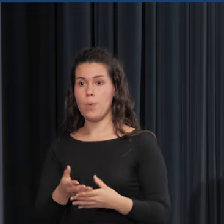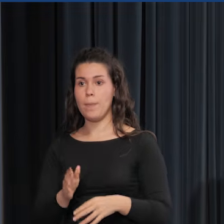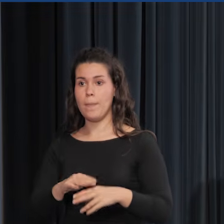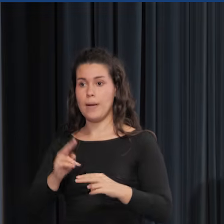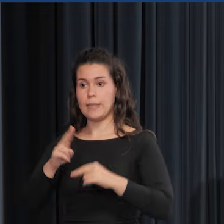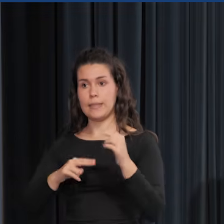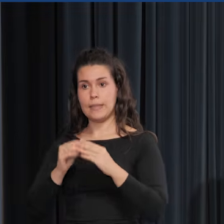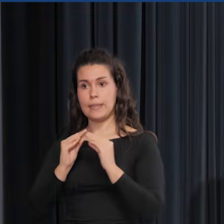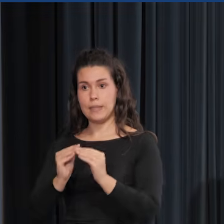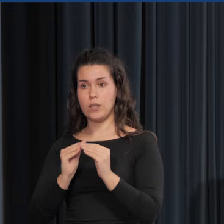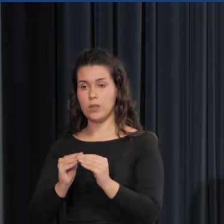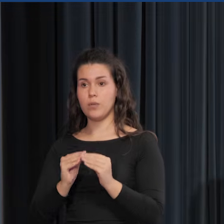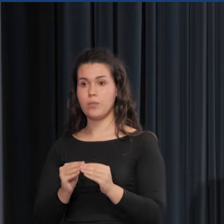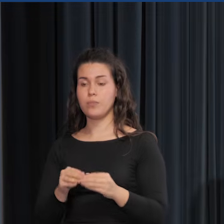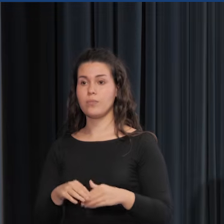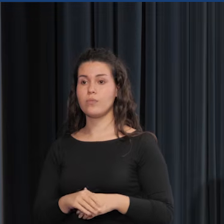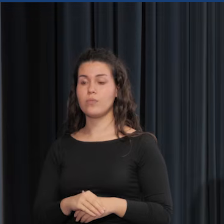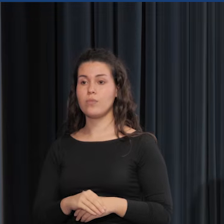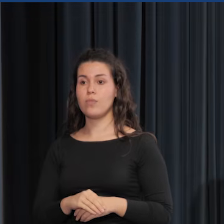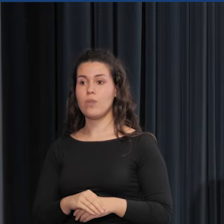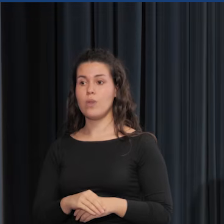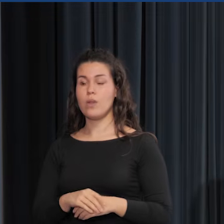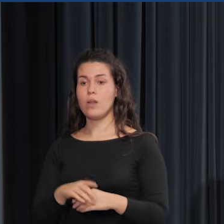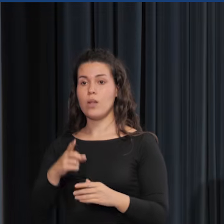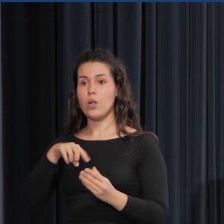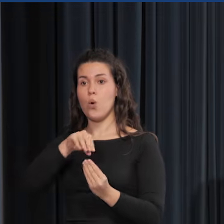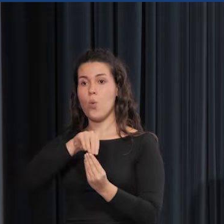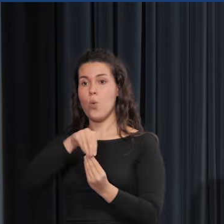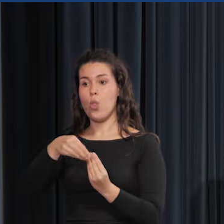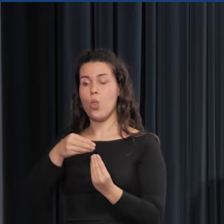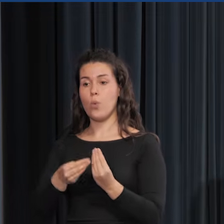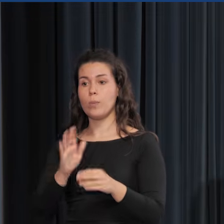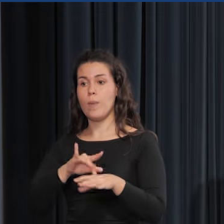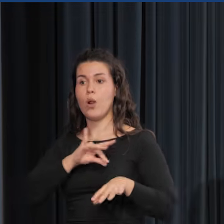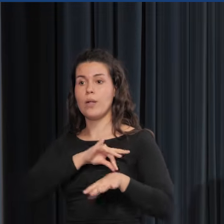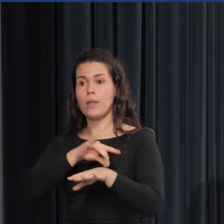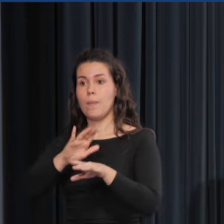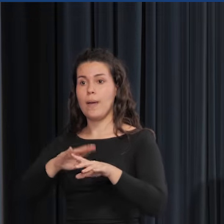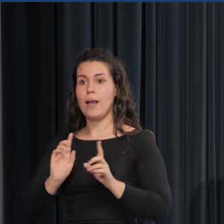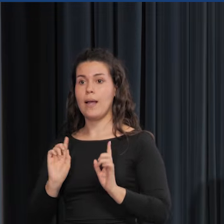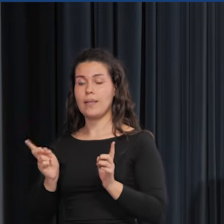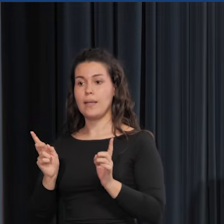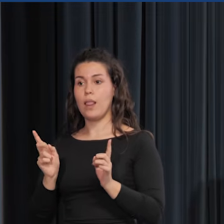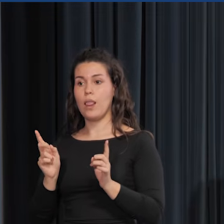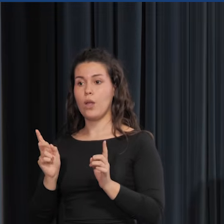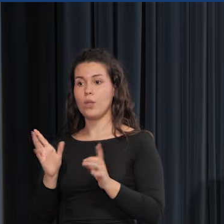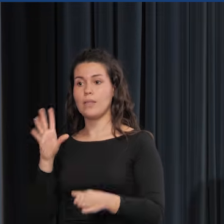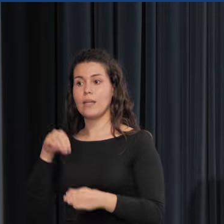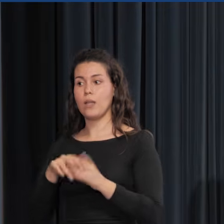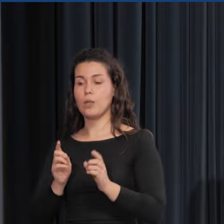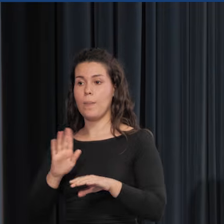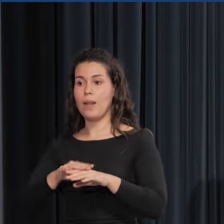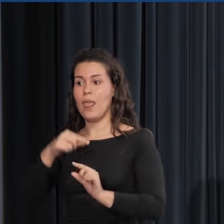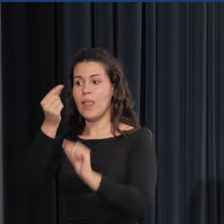elaboración, que son los documentos de orientaciones para integrar la prevención de riesgos laborales en el diseño de